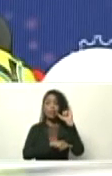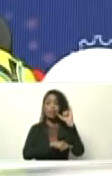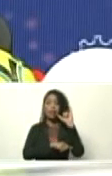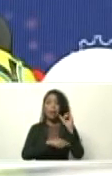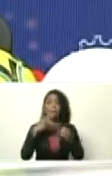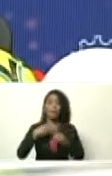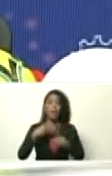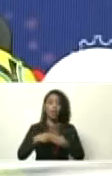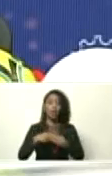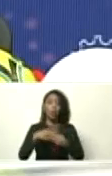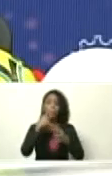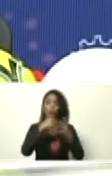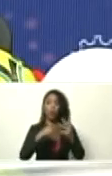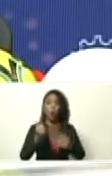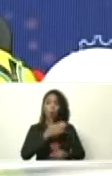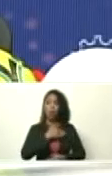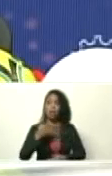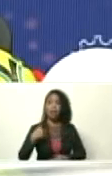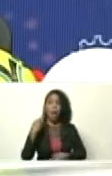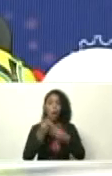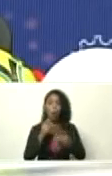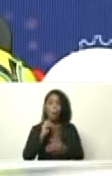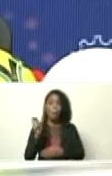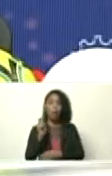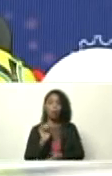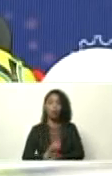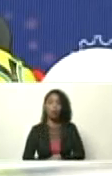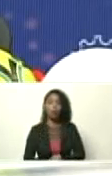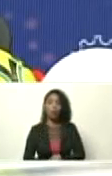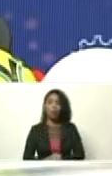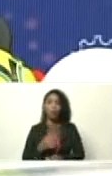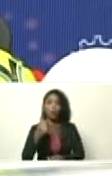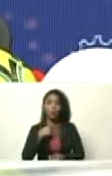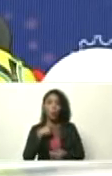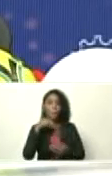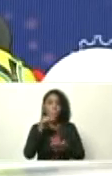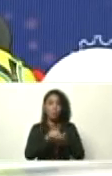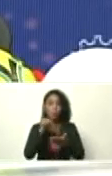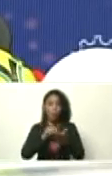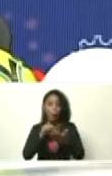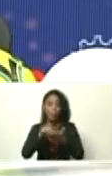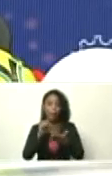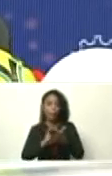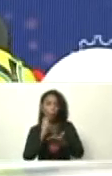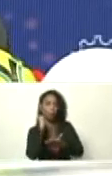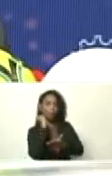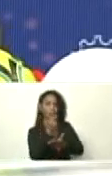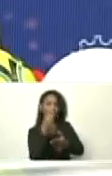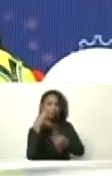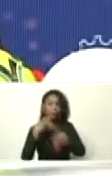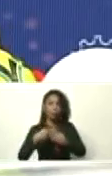bitcoin, usted me paga en lo que quiera. Yo hice ping, pu, pa, y pagué en petro.